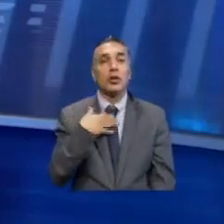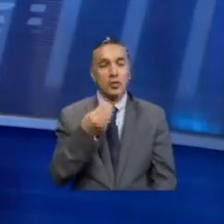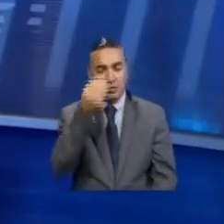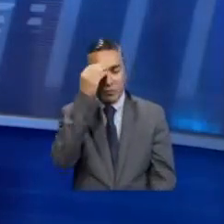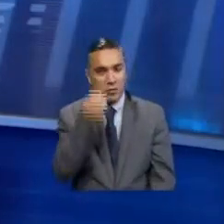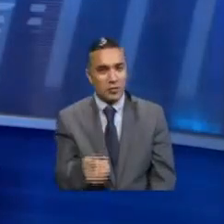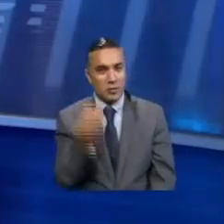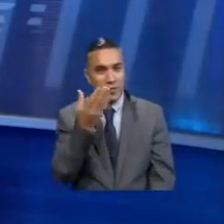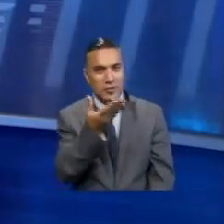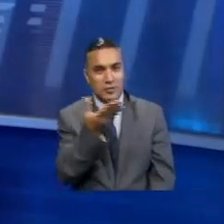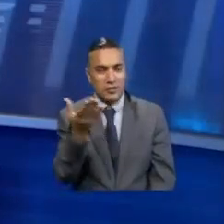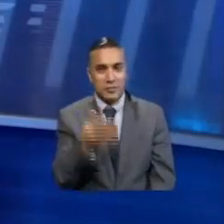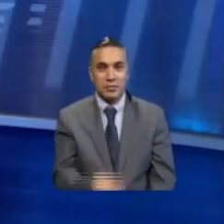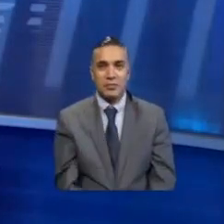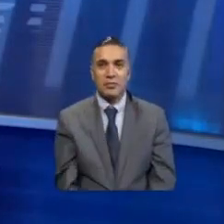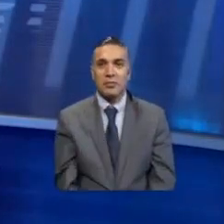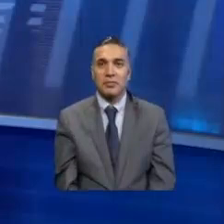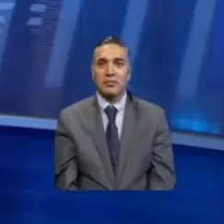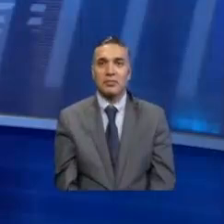día.